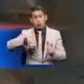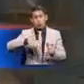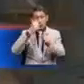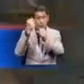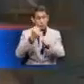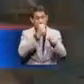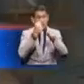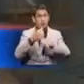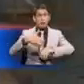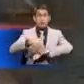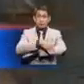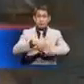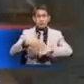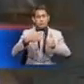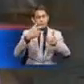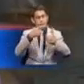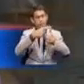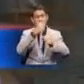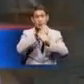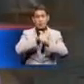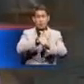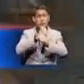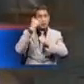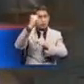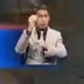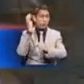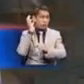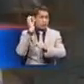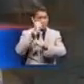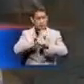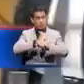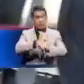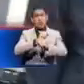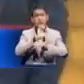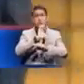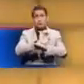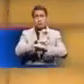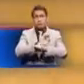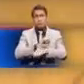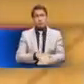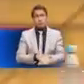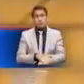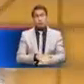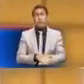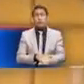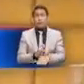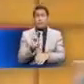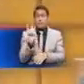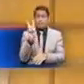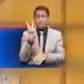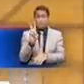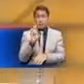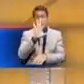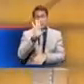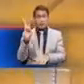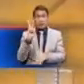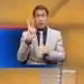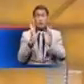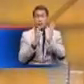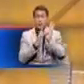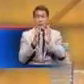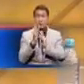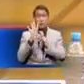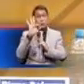los derechos de las mujeres, por defender nuestro Ecuador, nuestro país. Se han autoconvocado para este viernes 26 de abril a